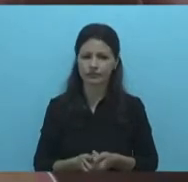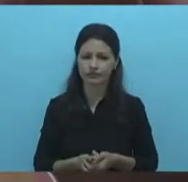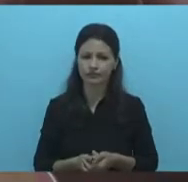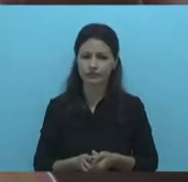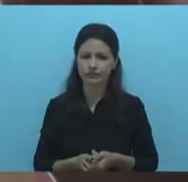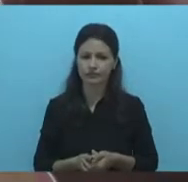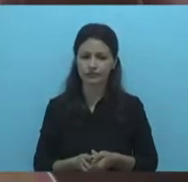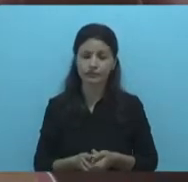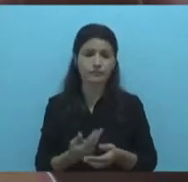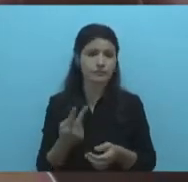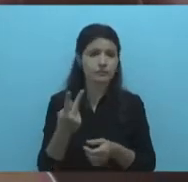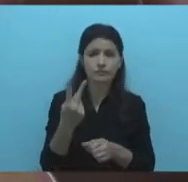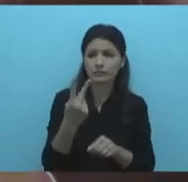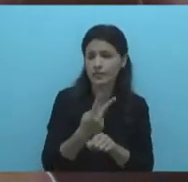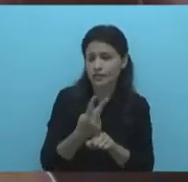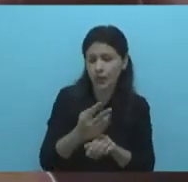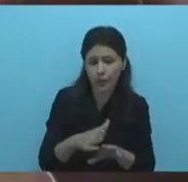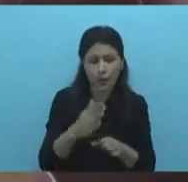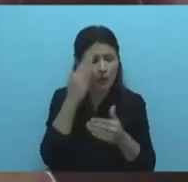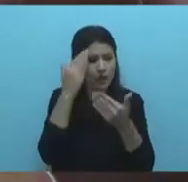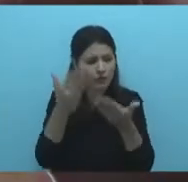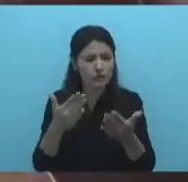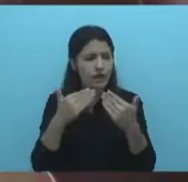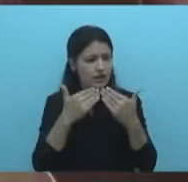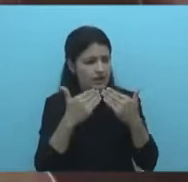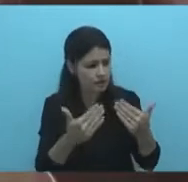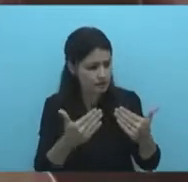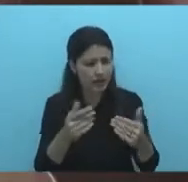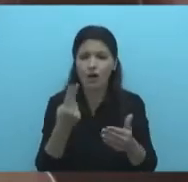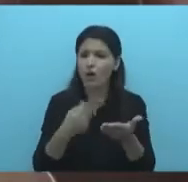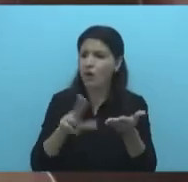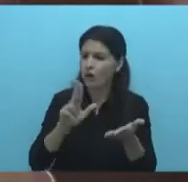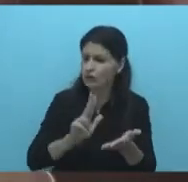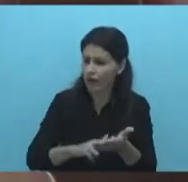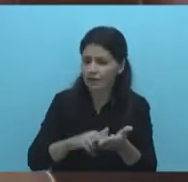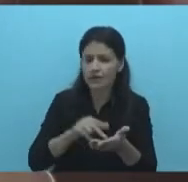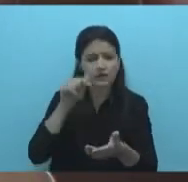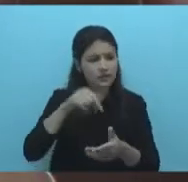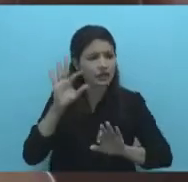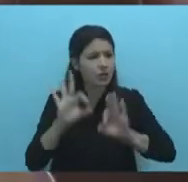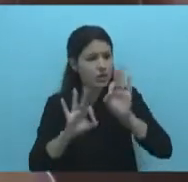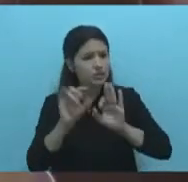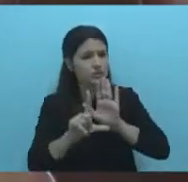un reconocimiento y un agradecimiento al tratamiento que esta Cámara nuevamente está dando, sobre todo a